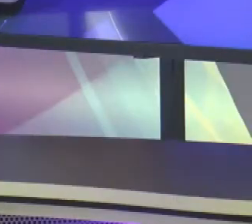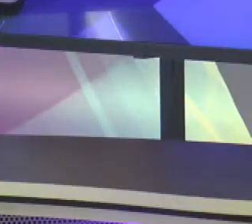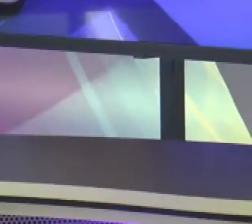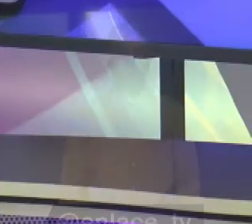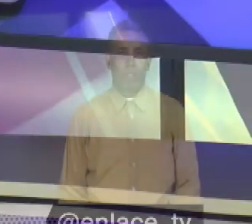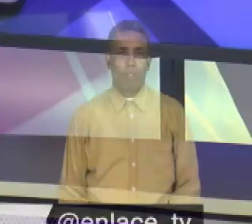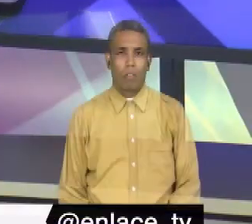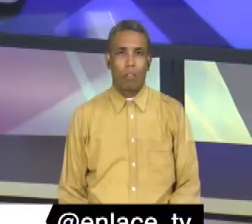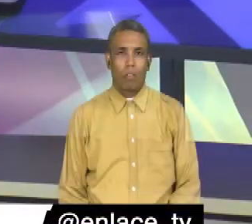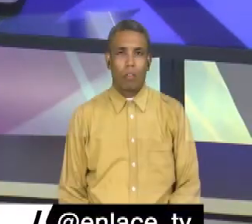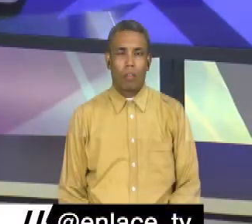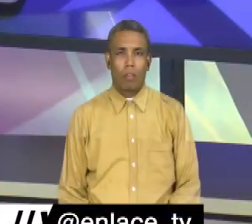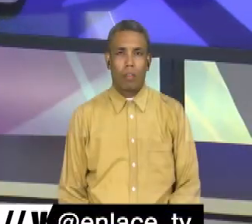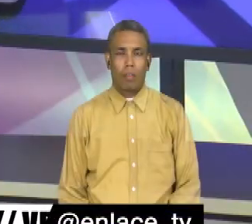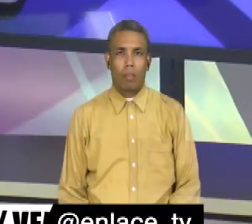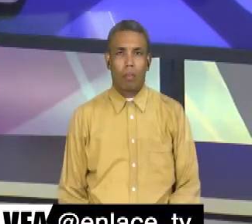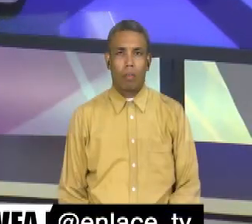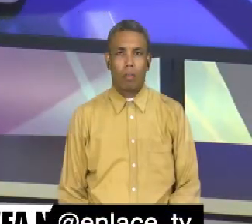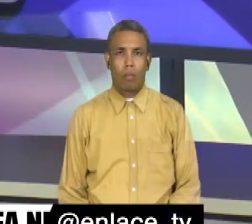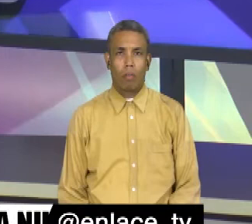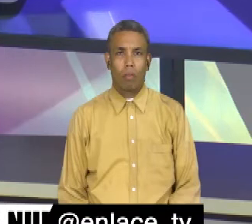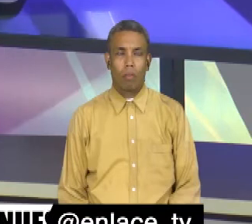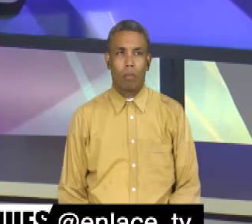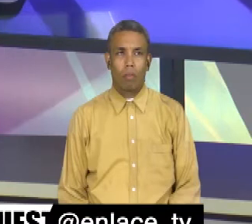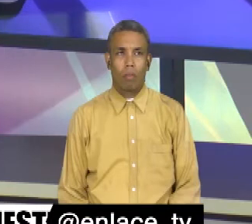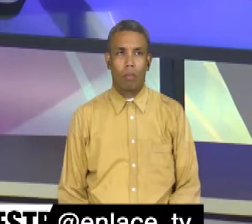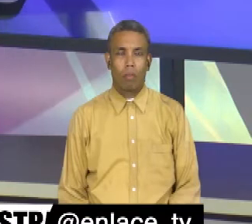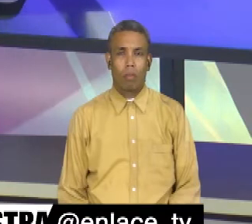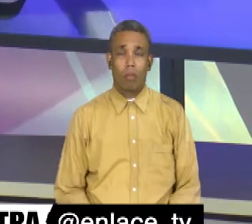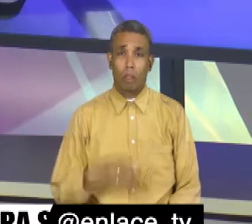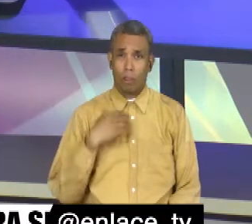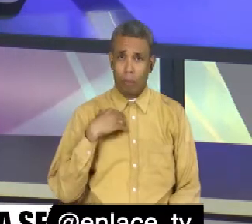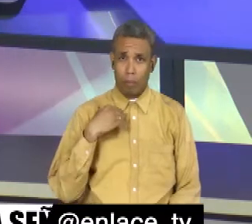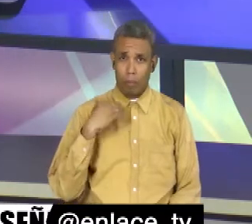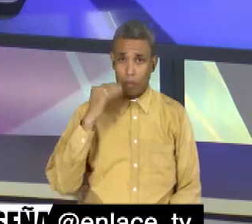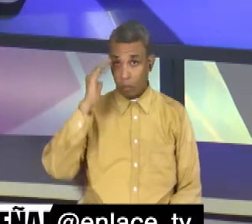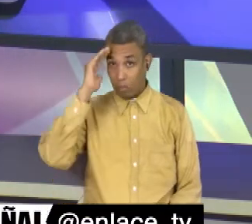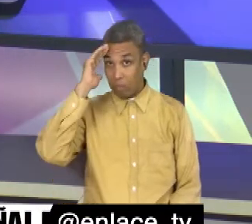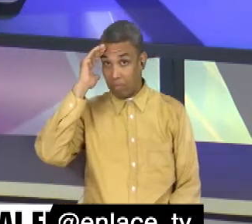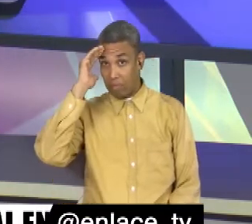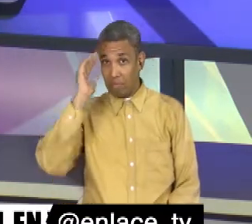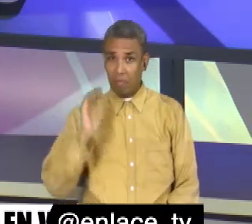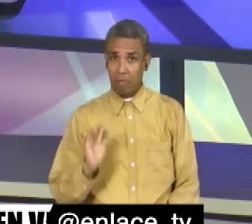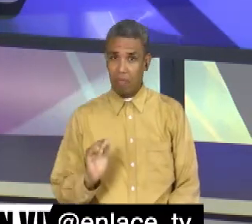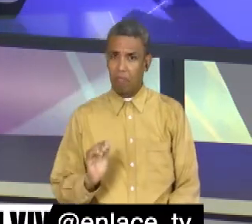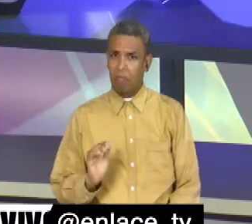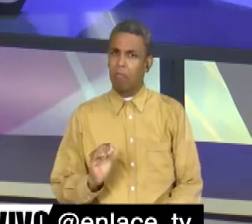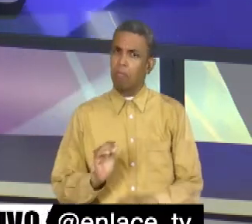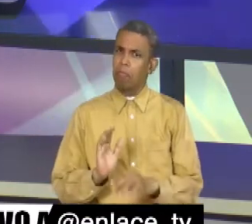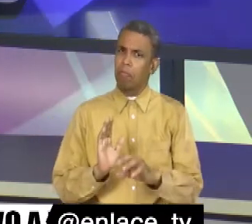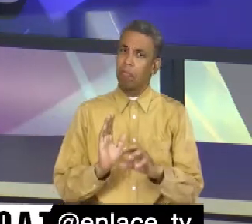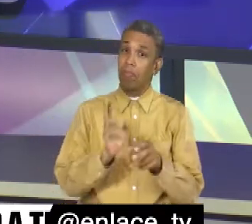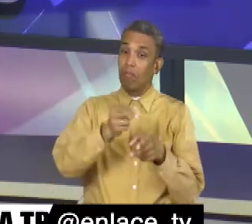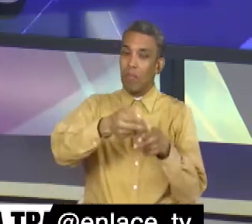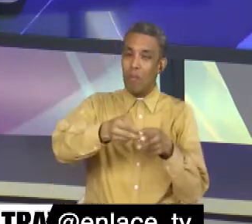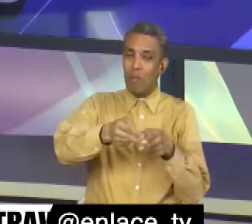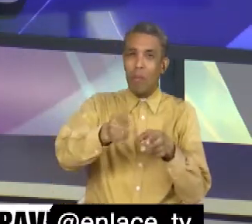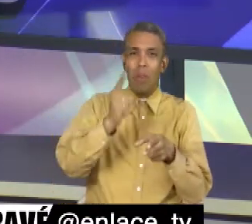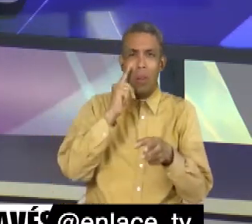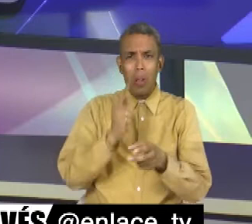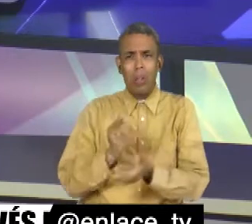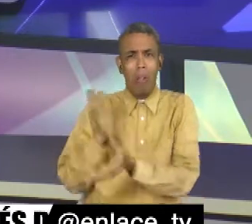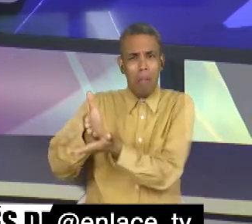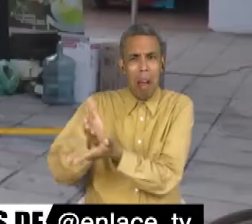Policía de Medio Ambiente adelantará campaña de recolección de residuos post-consumo como pilas, bombillos y llantas, entre